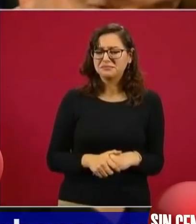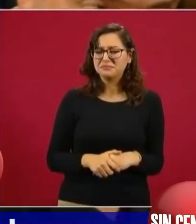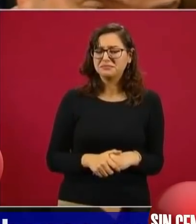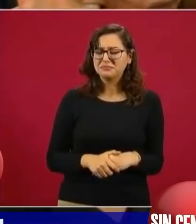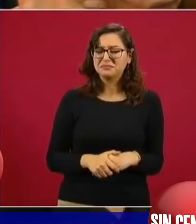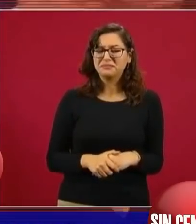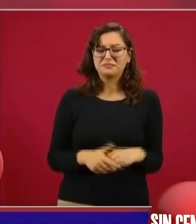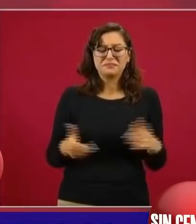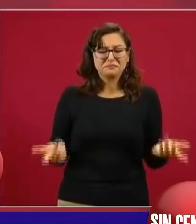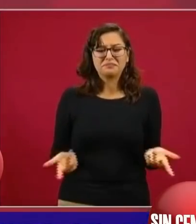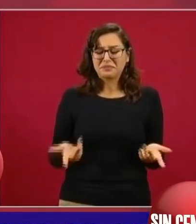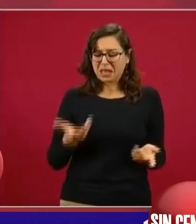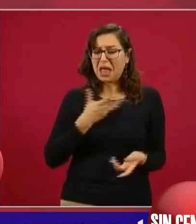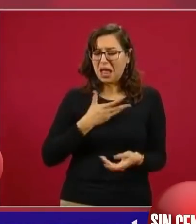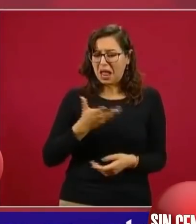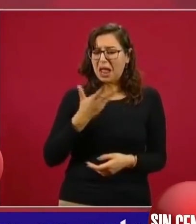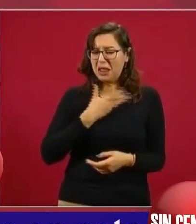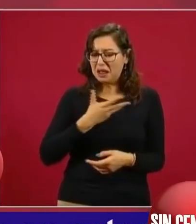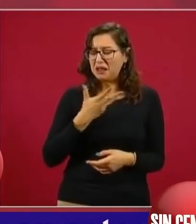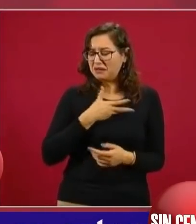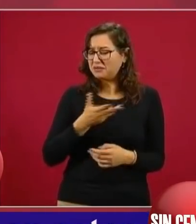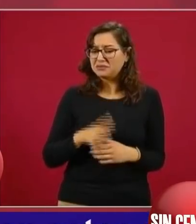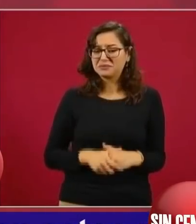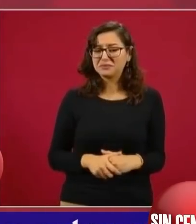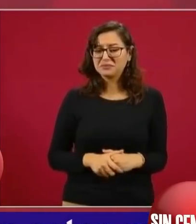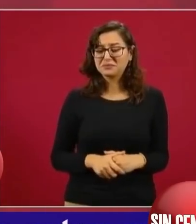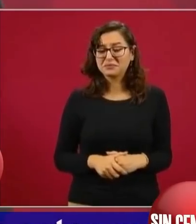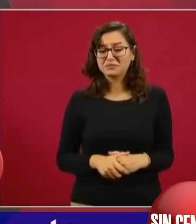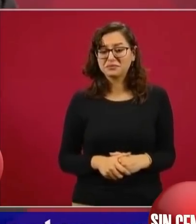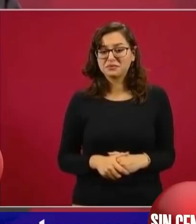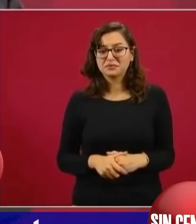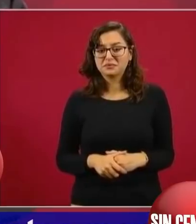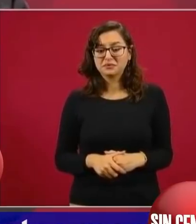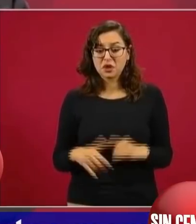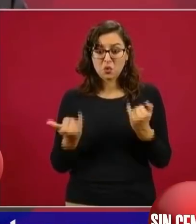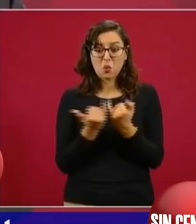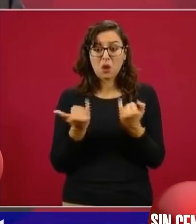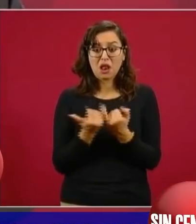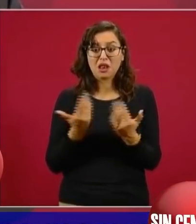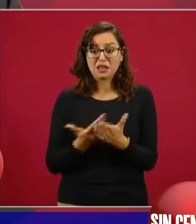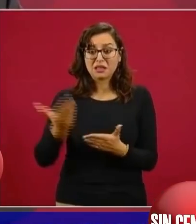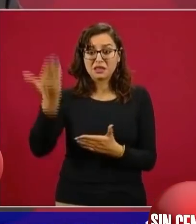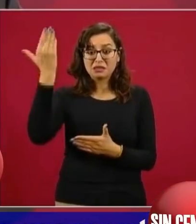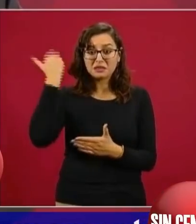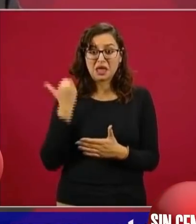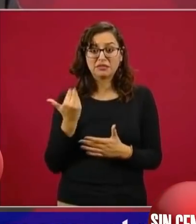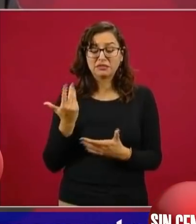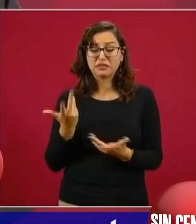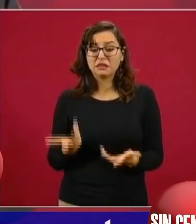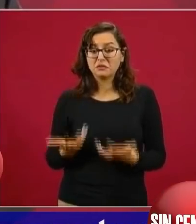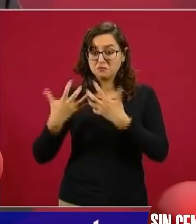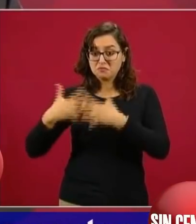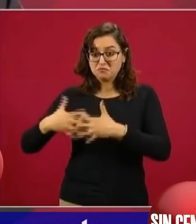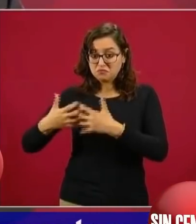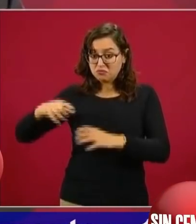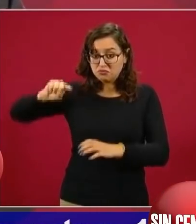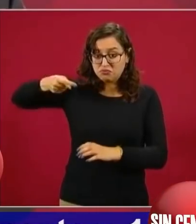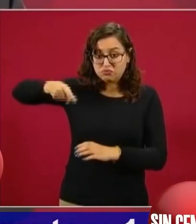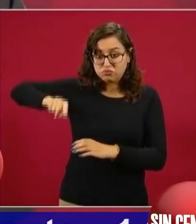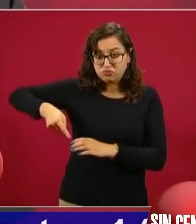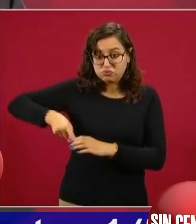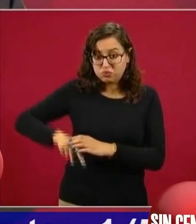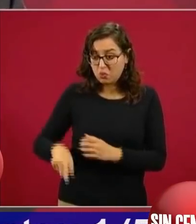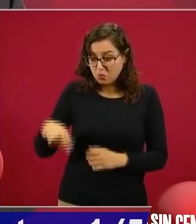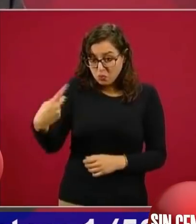Pemex, o sea, porque no hay, como era antes, equipos de perforación manejados de